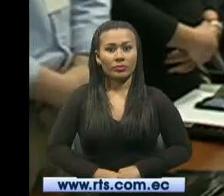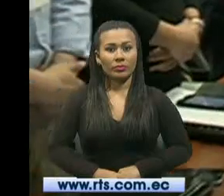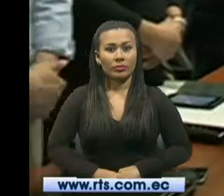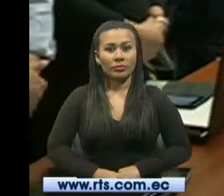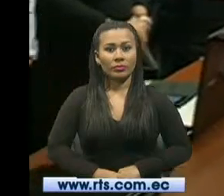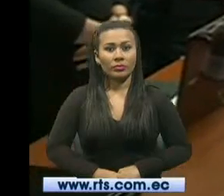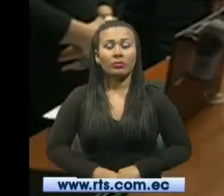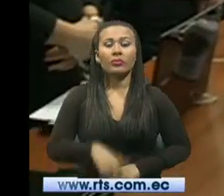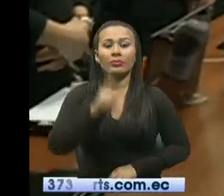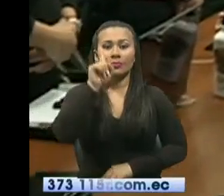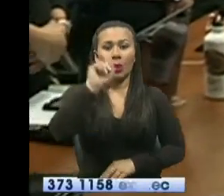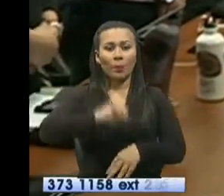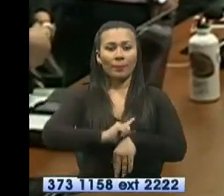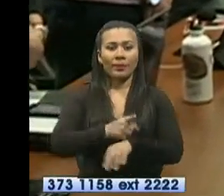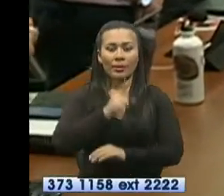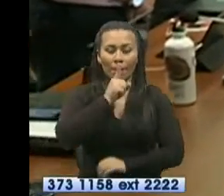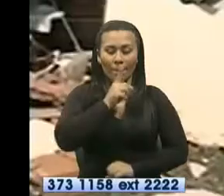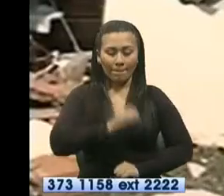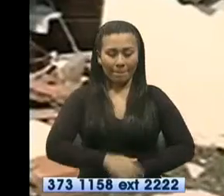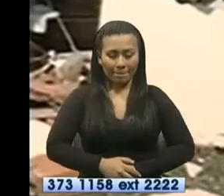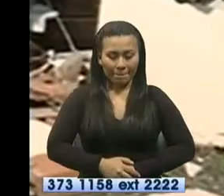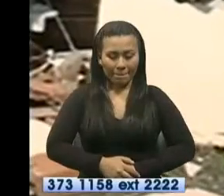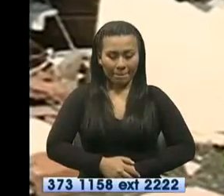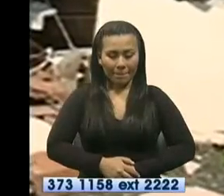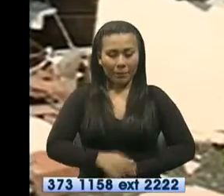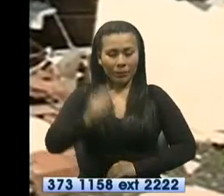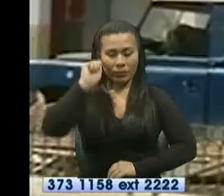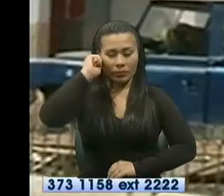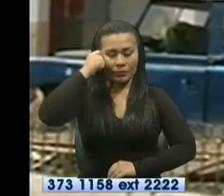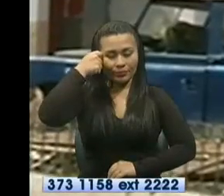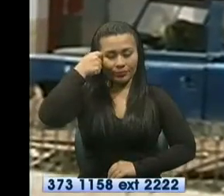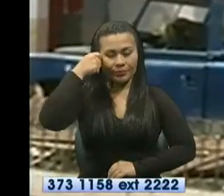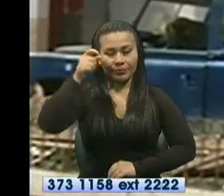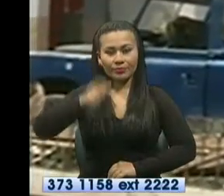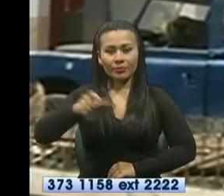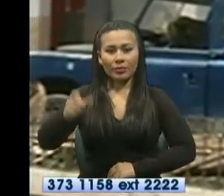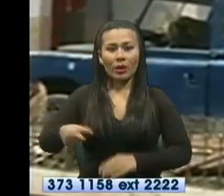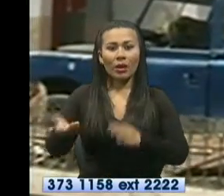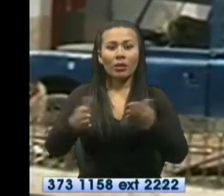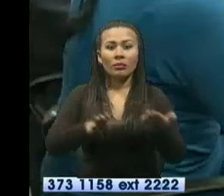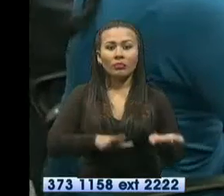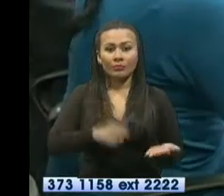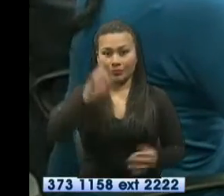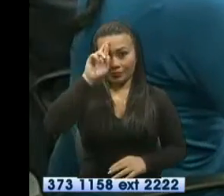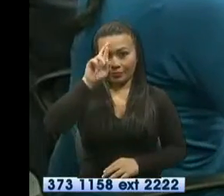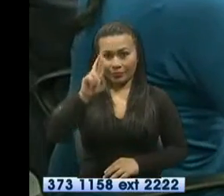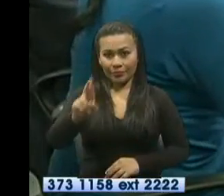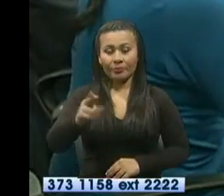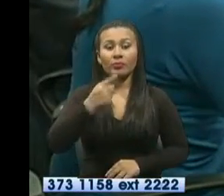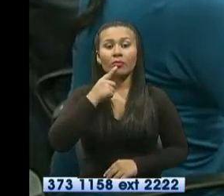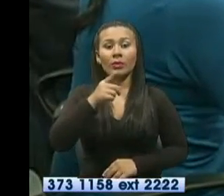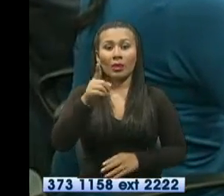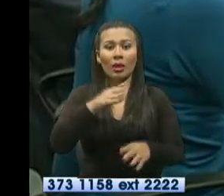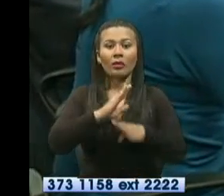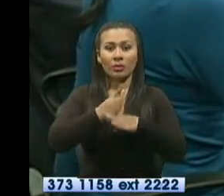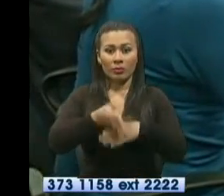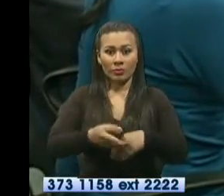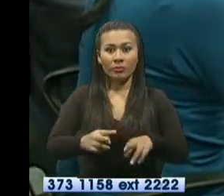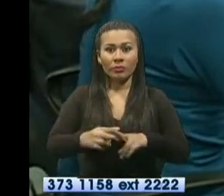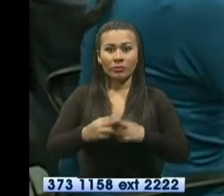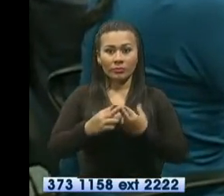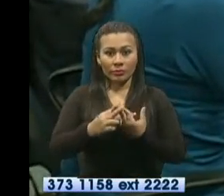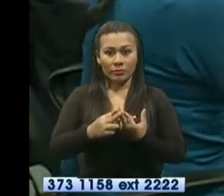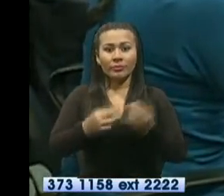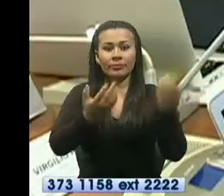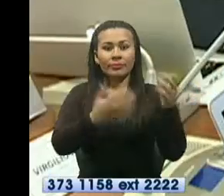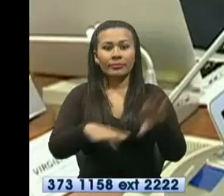Con un minuto de silencio en honor a las víctimas del terremoto que azotó al país la semana pasada, así arrancó la sesión de la Comisión de